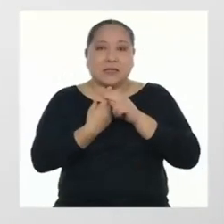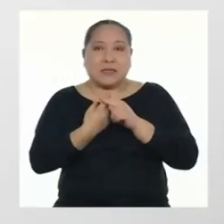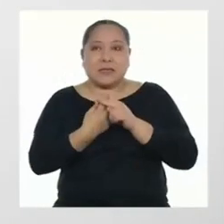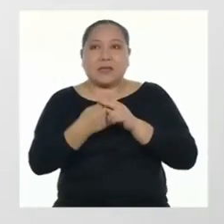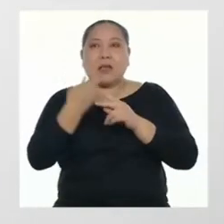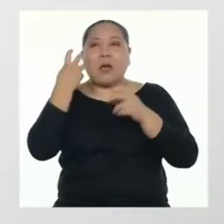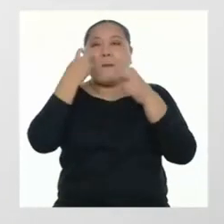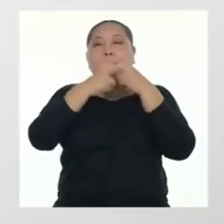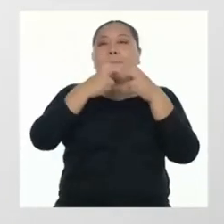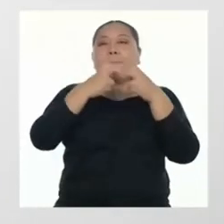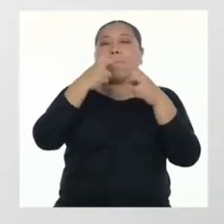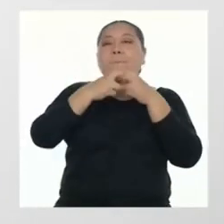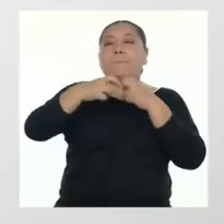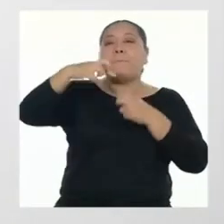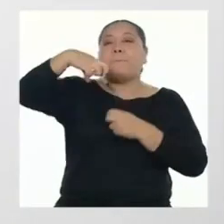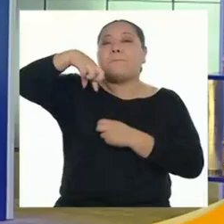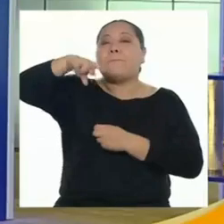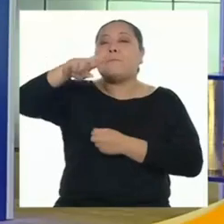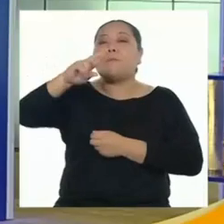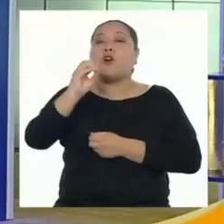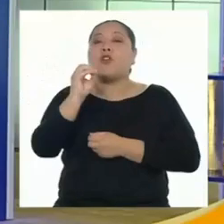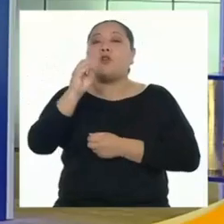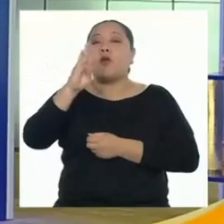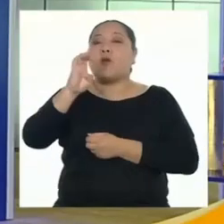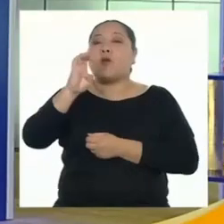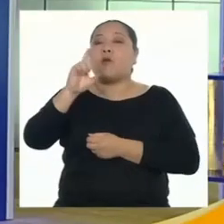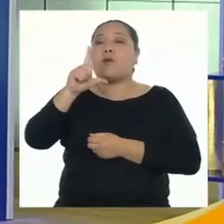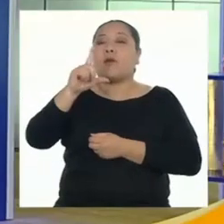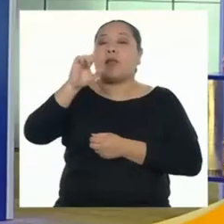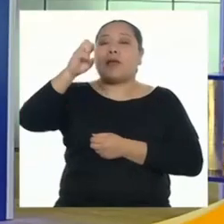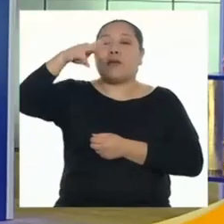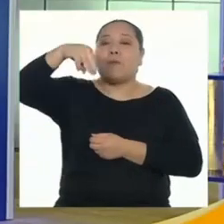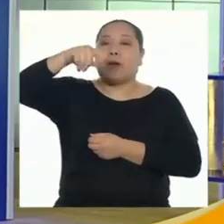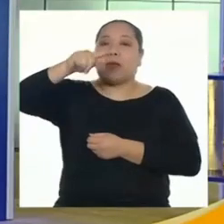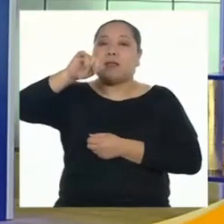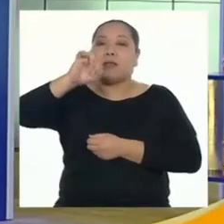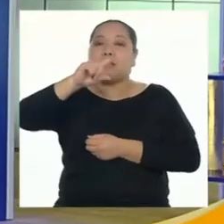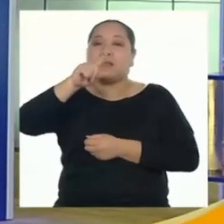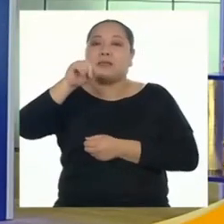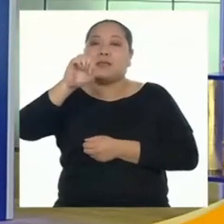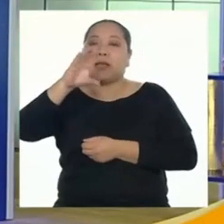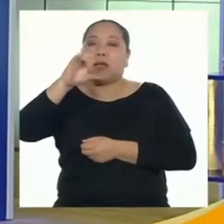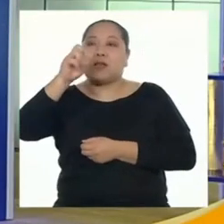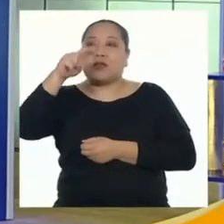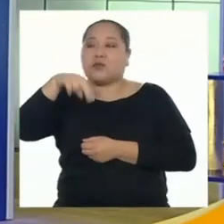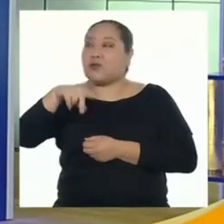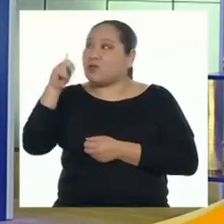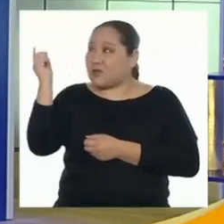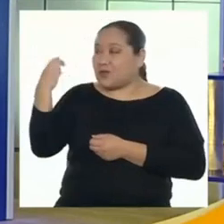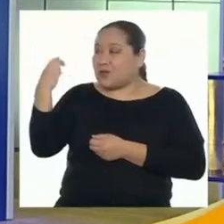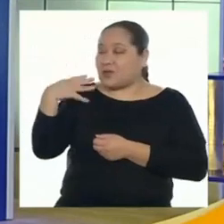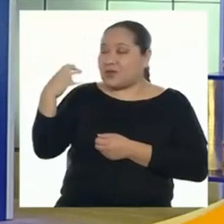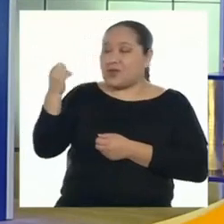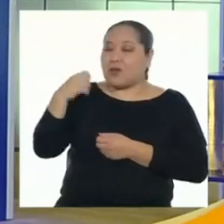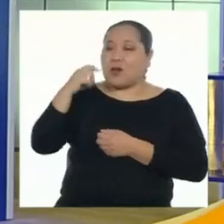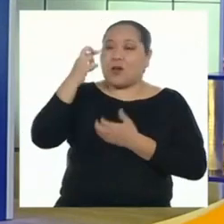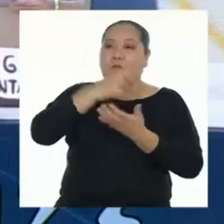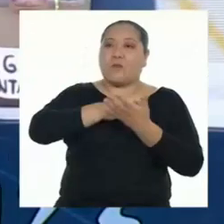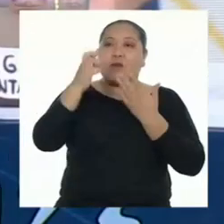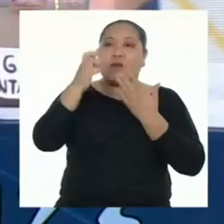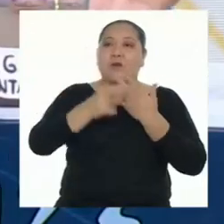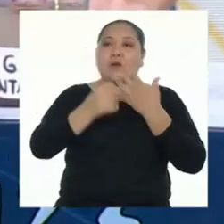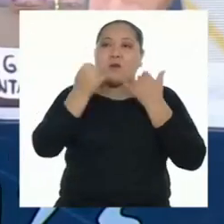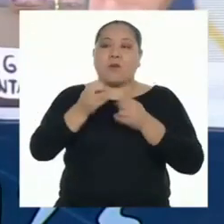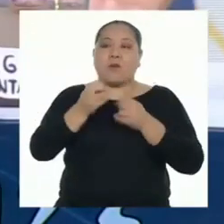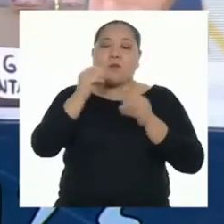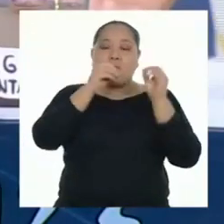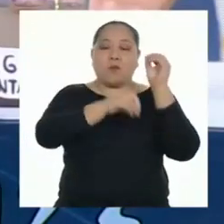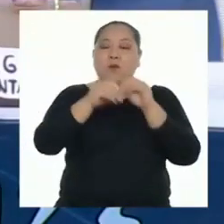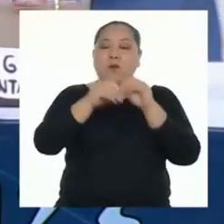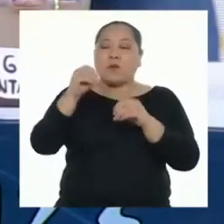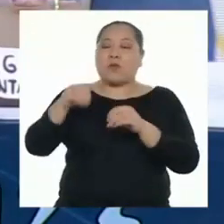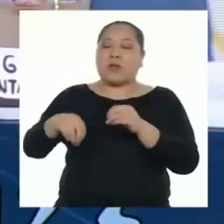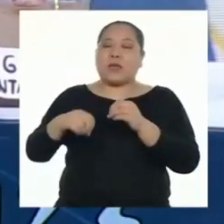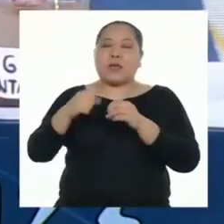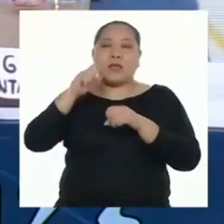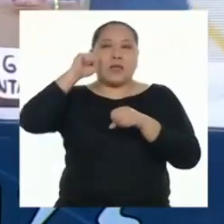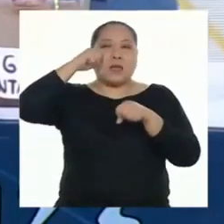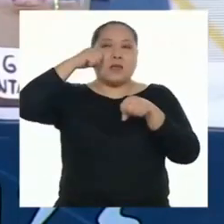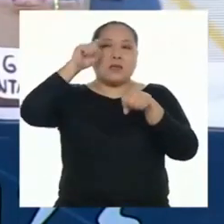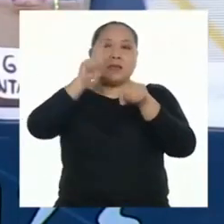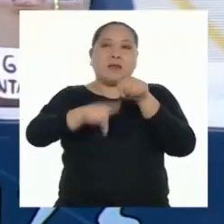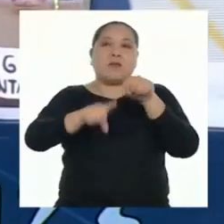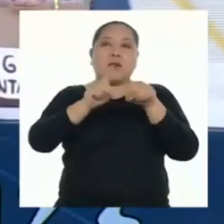la problematización de la situación. Sí, por ello nos pidió que para el programa de hoy colocáramos cebollas en vasos